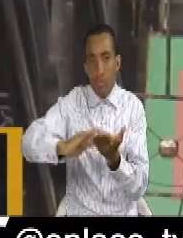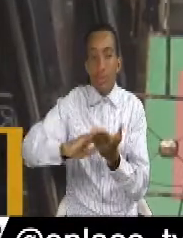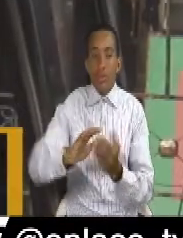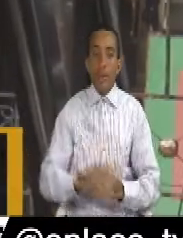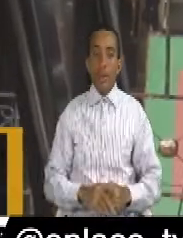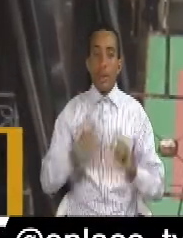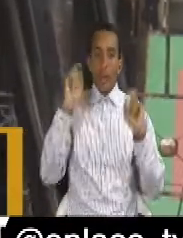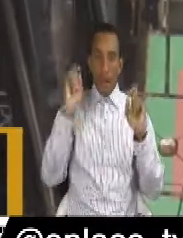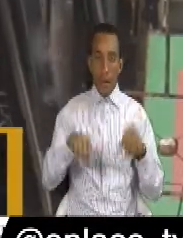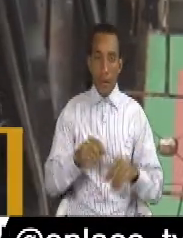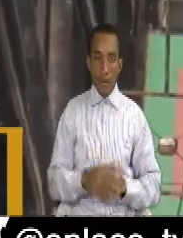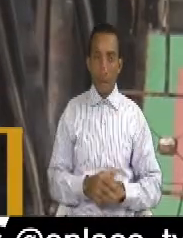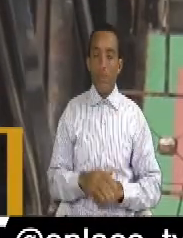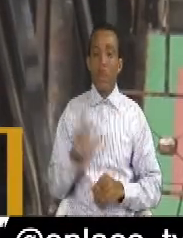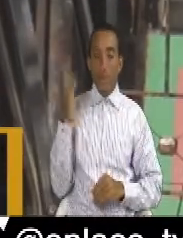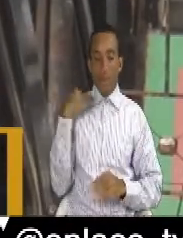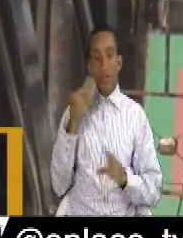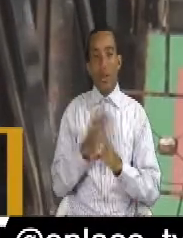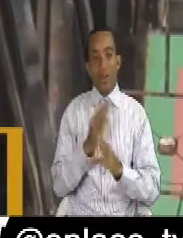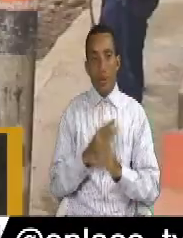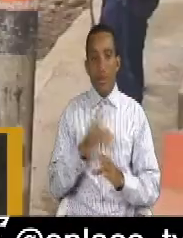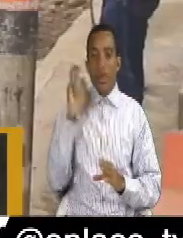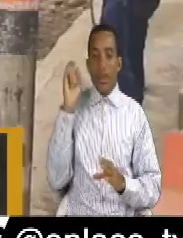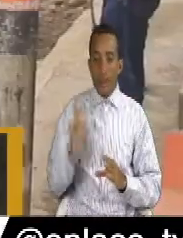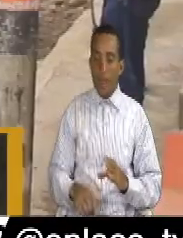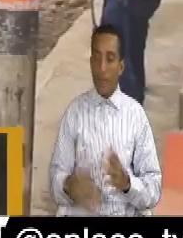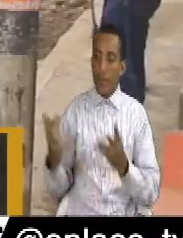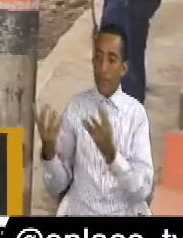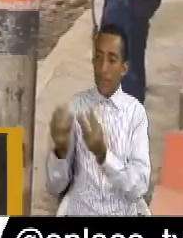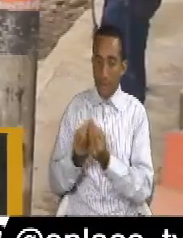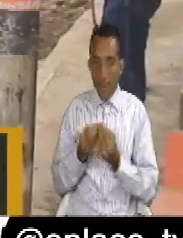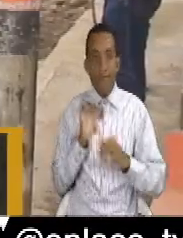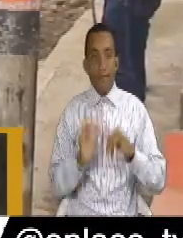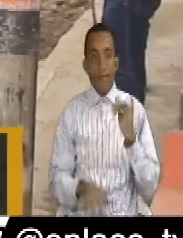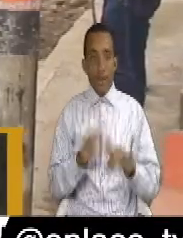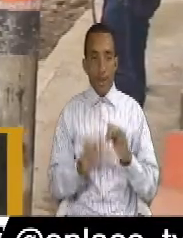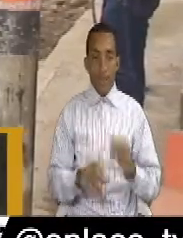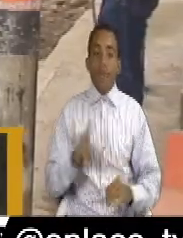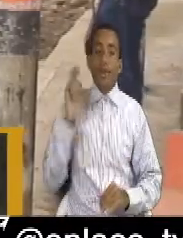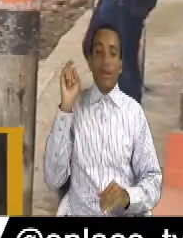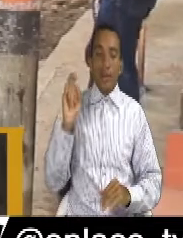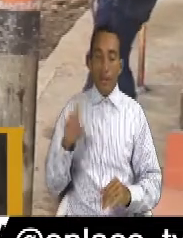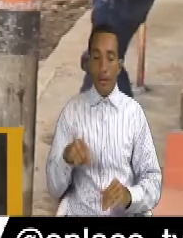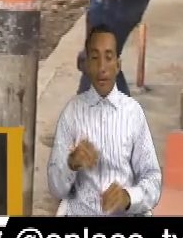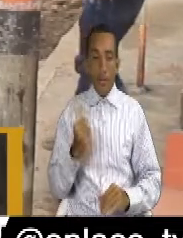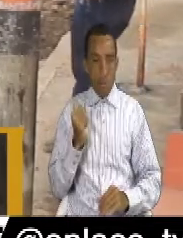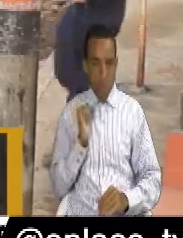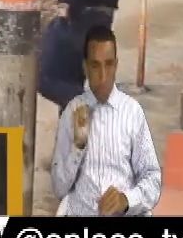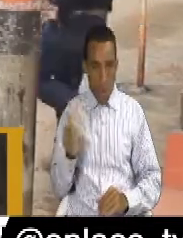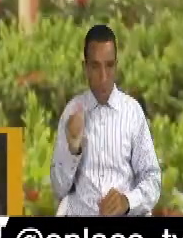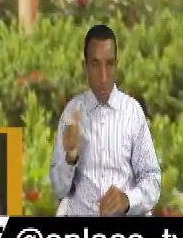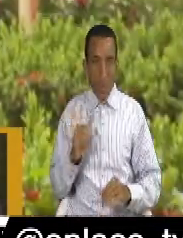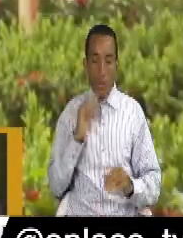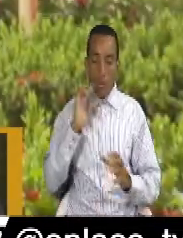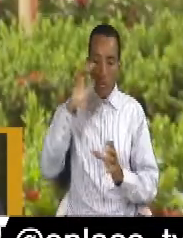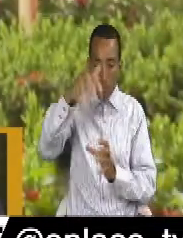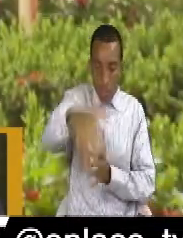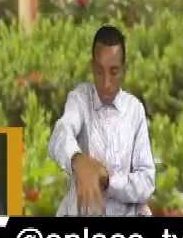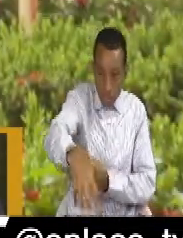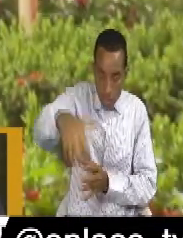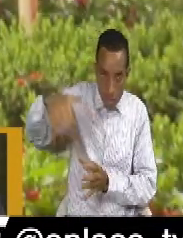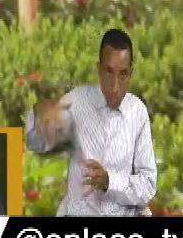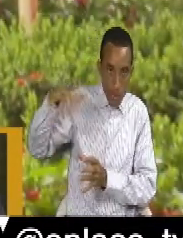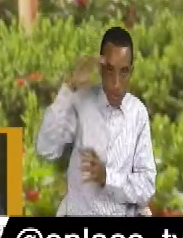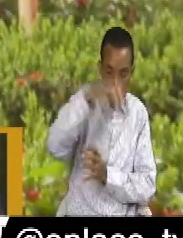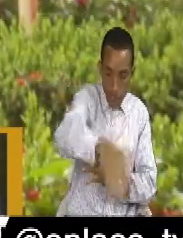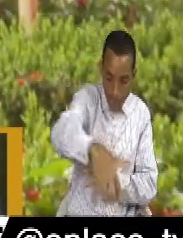Presupuestalmente hemos tenido problemas, nos toca intervenirlo directamente a la Secretaría. Vamos a excavar, estamos excavando, mirando las situaciones que se